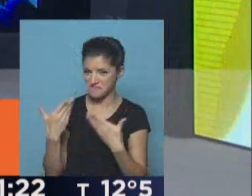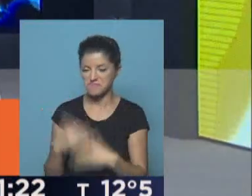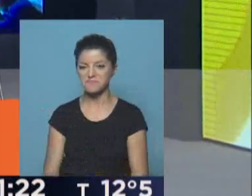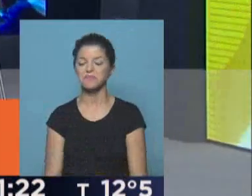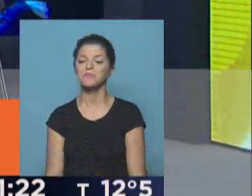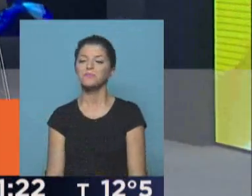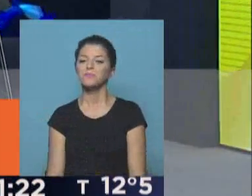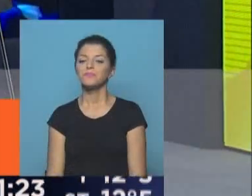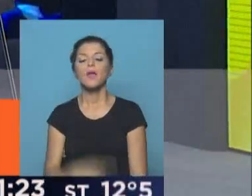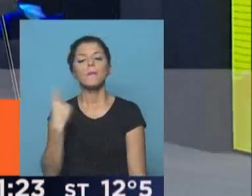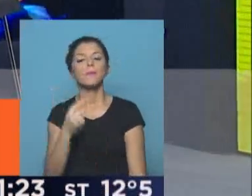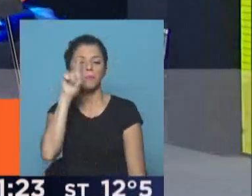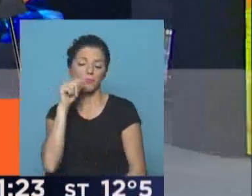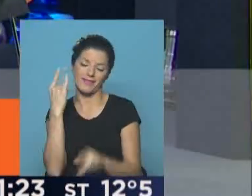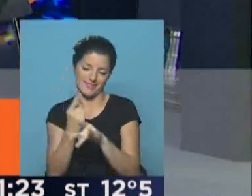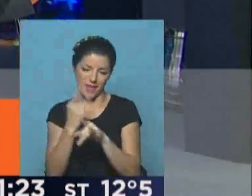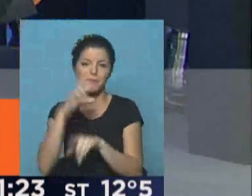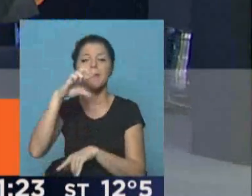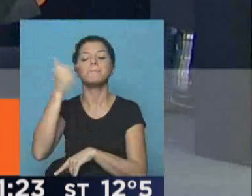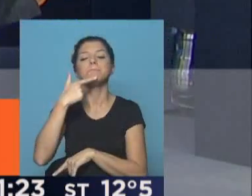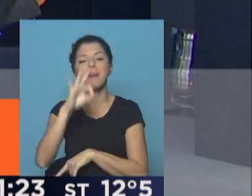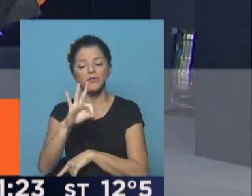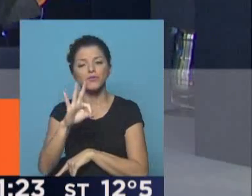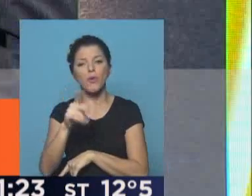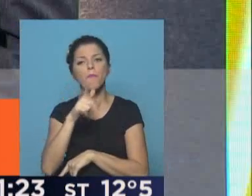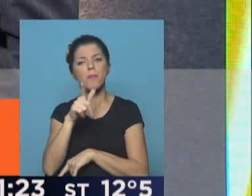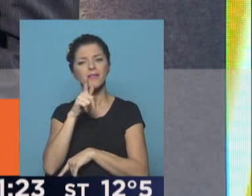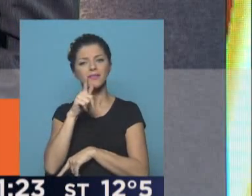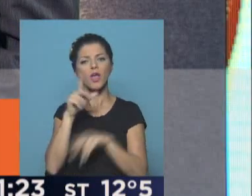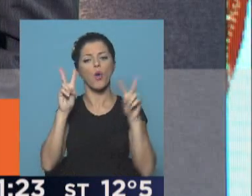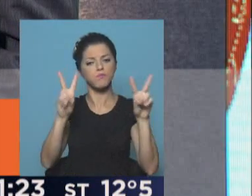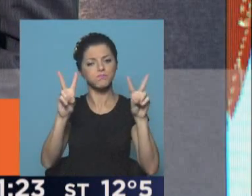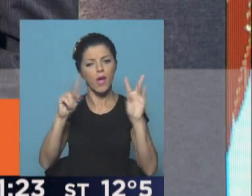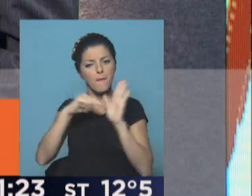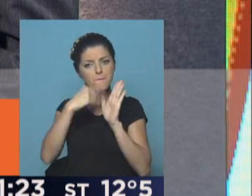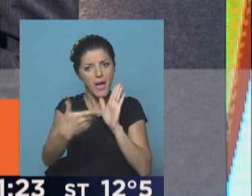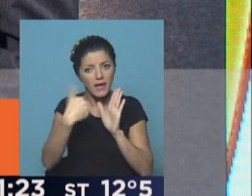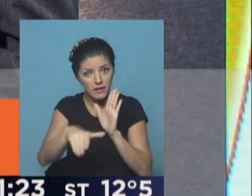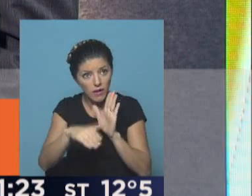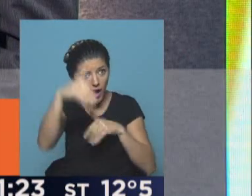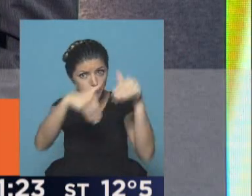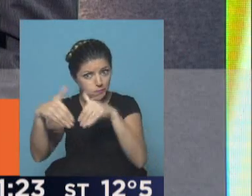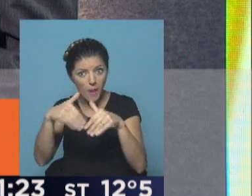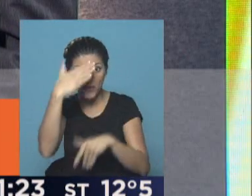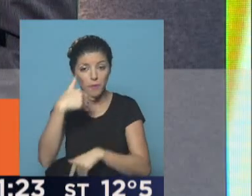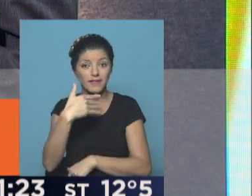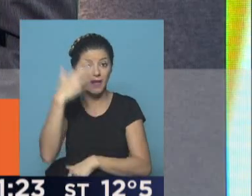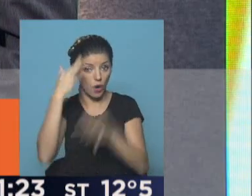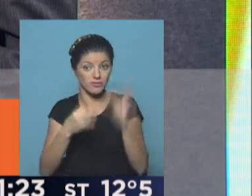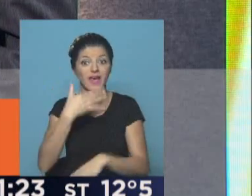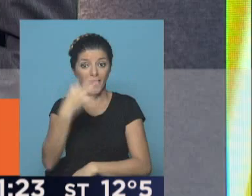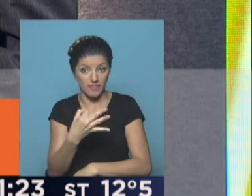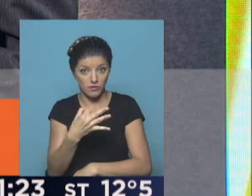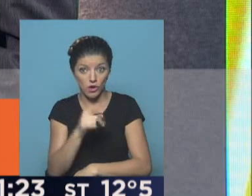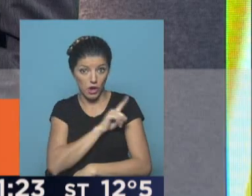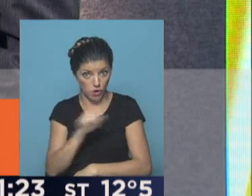primera pregunta sobre estar vinculada con las pasos las pasos parecía justamente que dentro del pj grande se iba a ver interna pero finalmente la justicia decidió que tampoco puede la